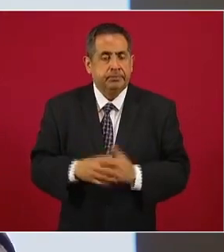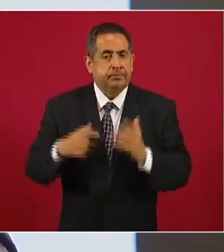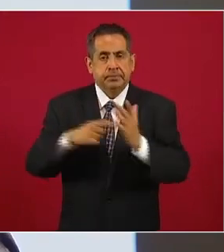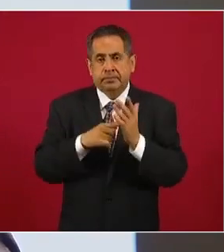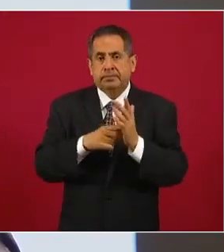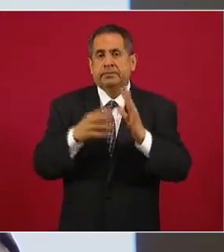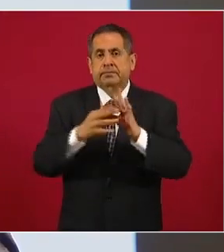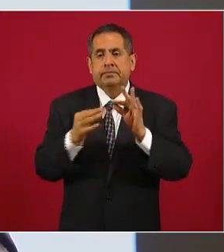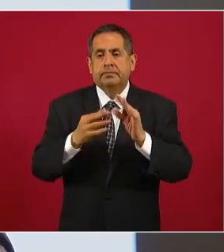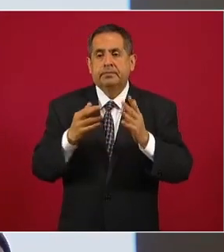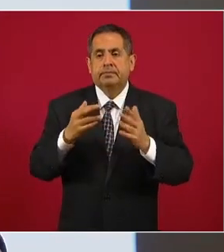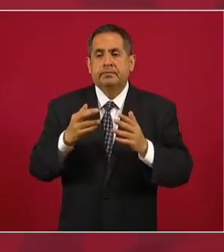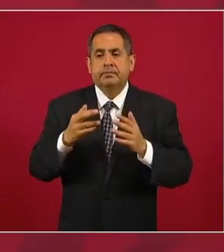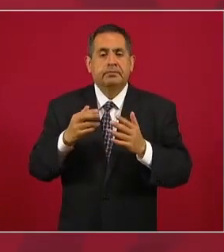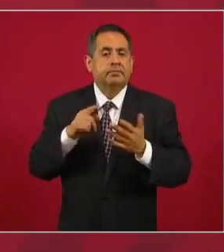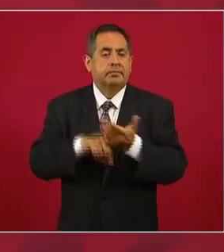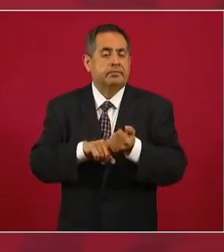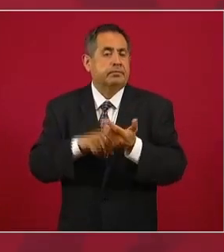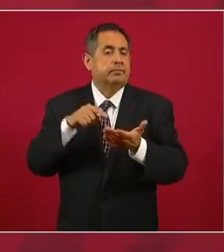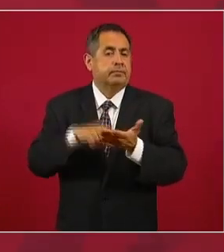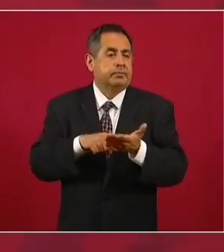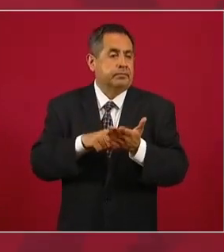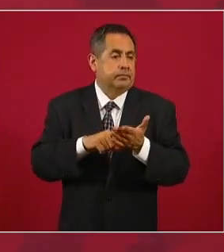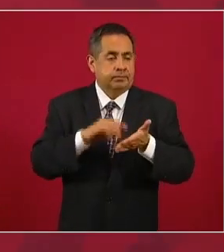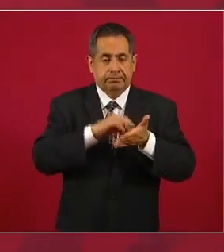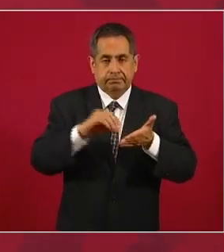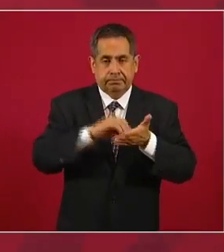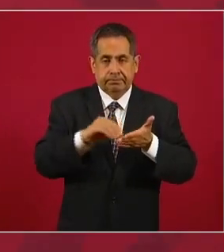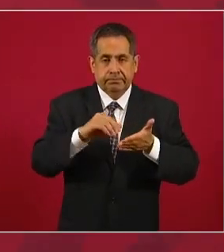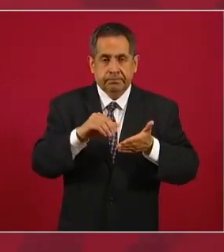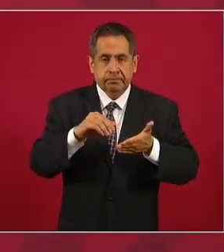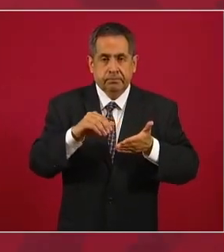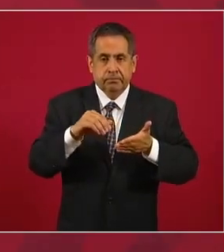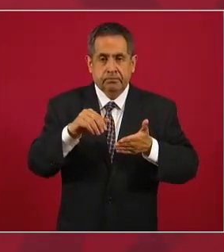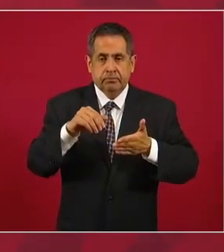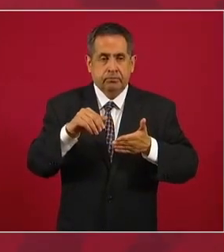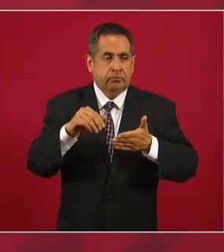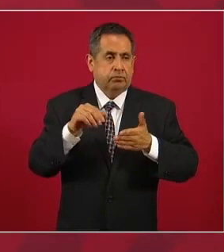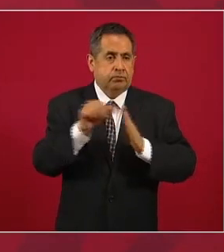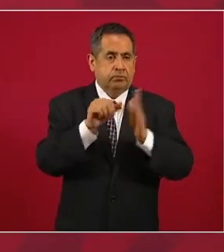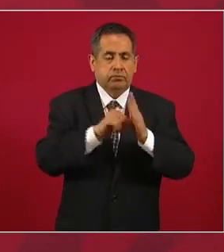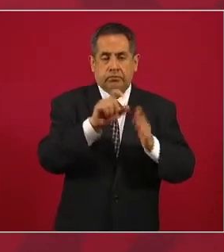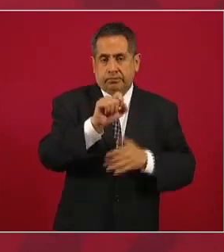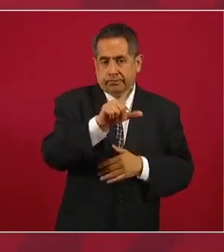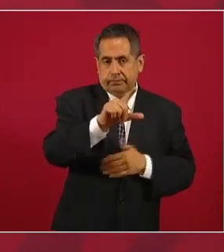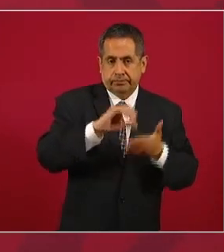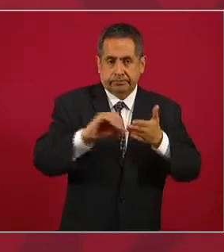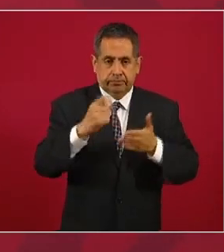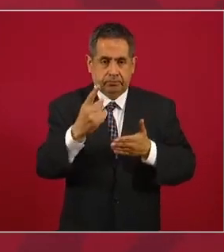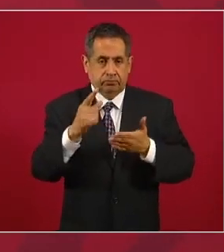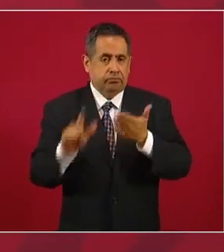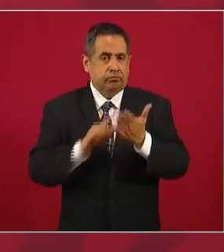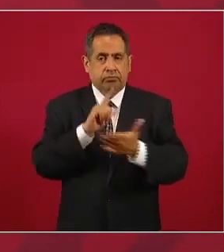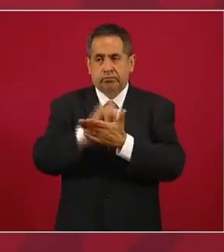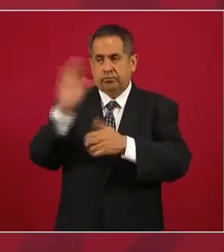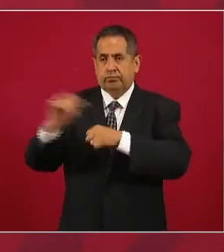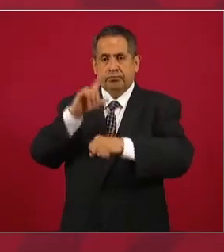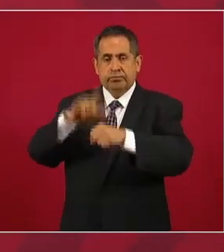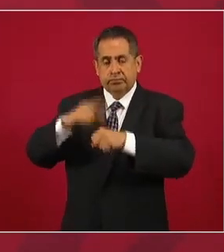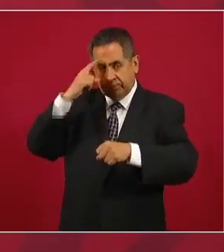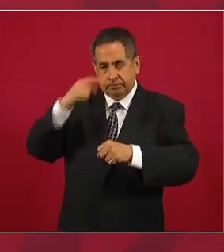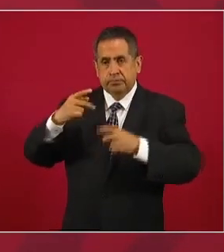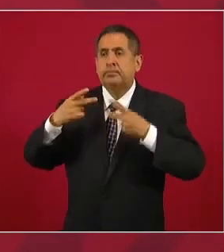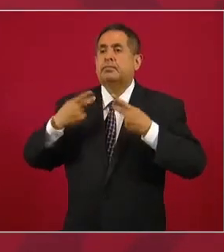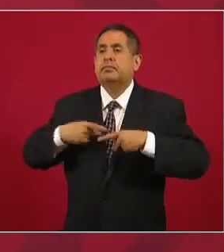fundamento en lo dispuesto por la fracción primera del artículo 27 de la Ley Federal